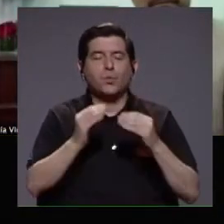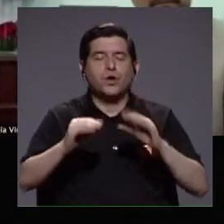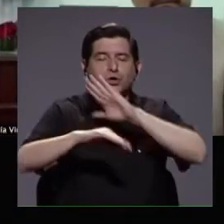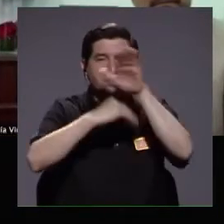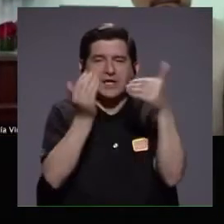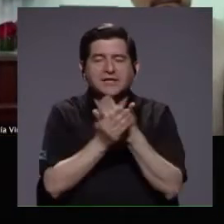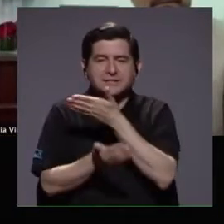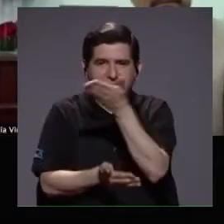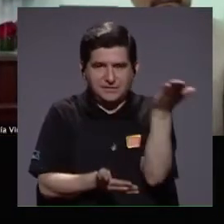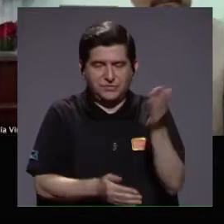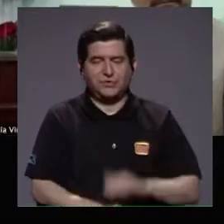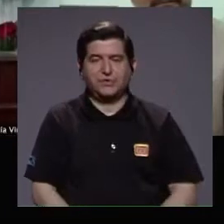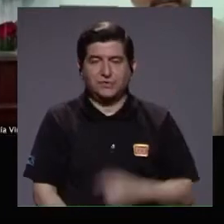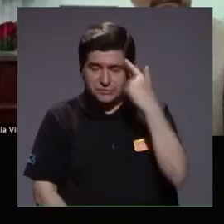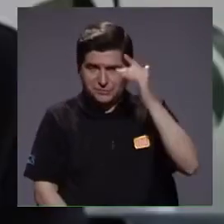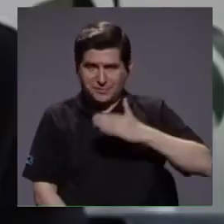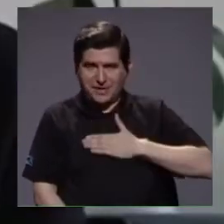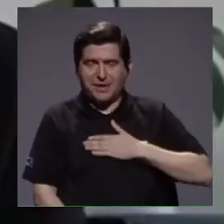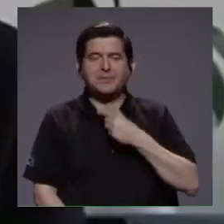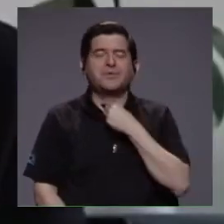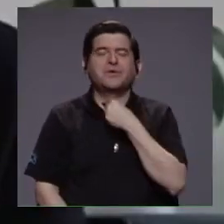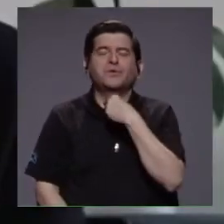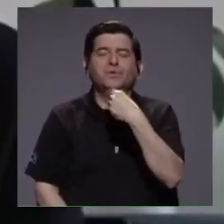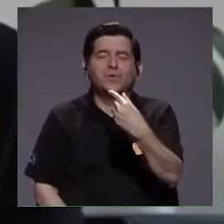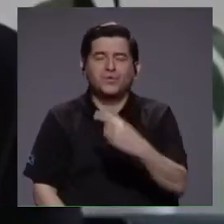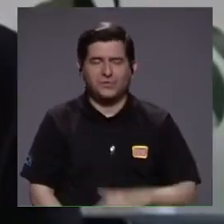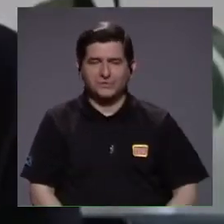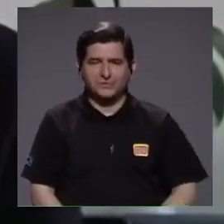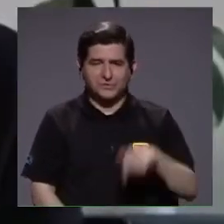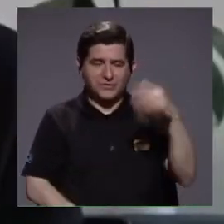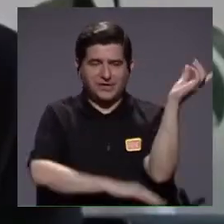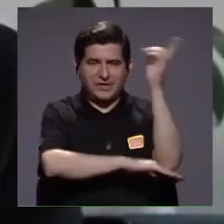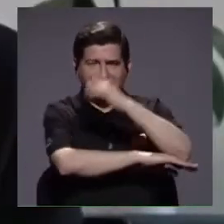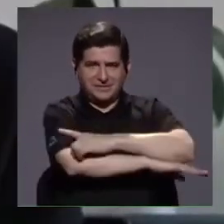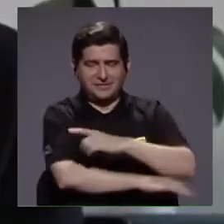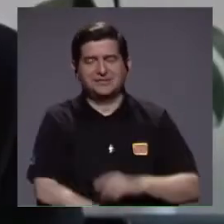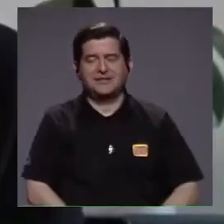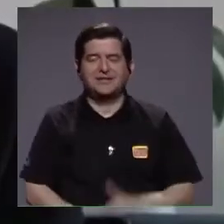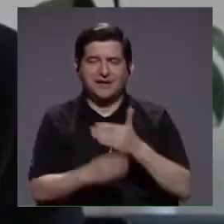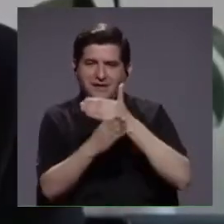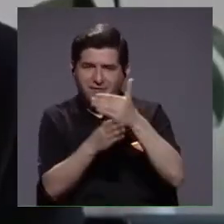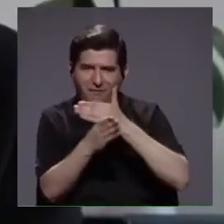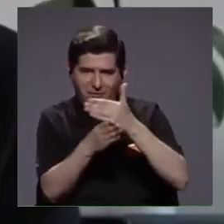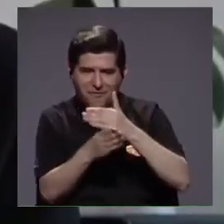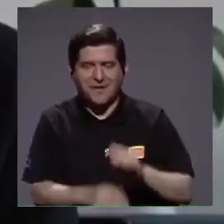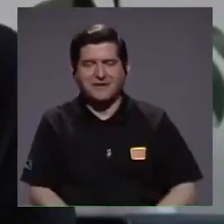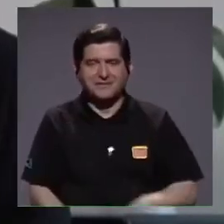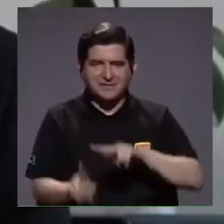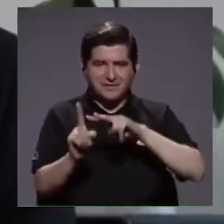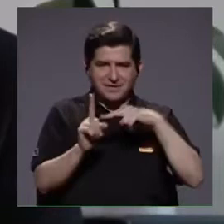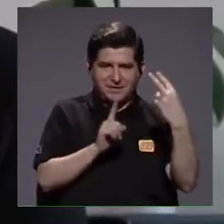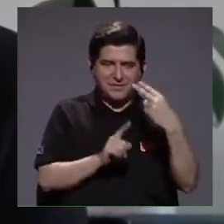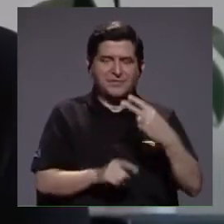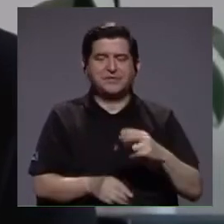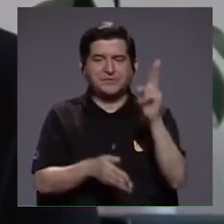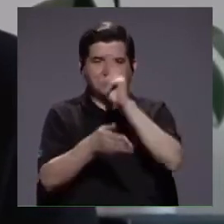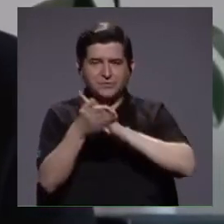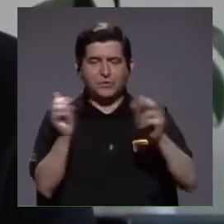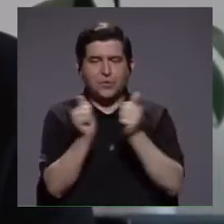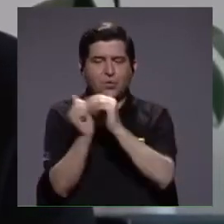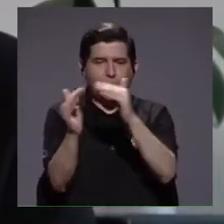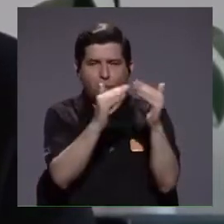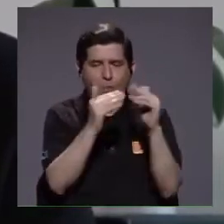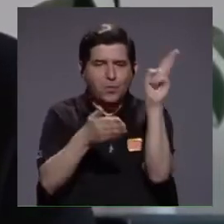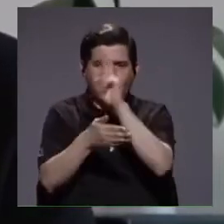Muy buenos días a todas y todos. Para mí es un gusto y un placer estar aquí el día de hoy y compartir nuestra visión de universidad